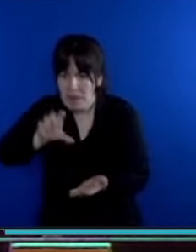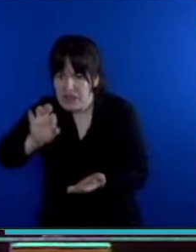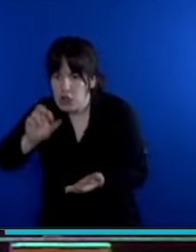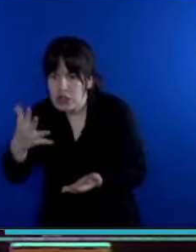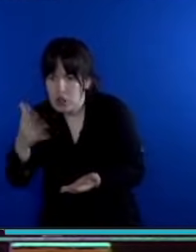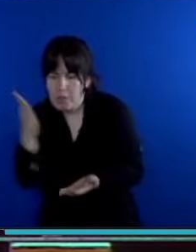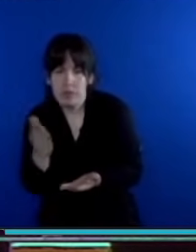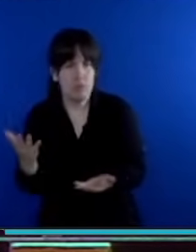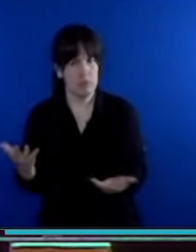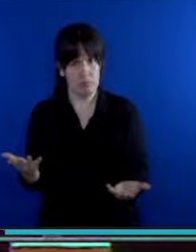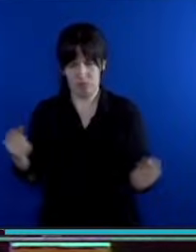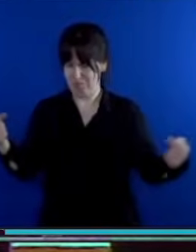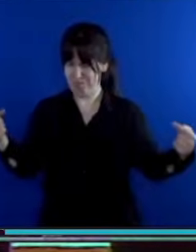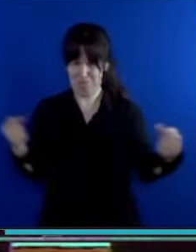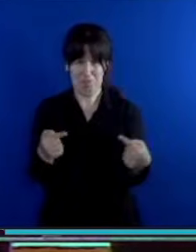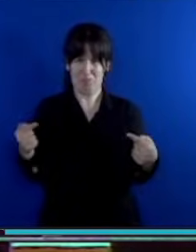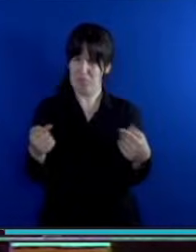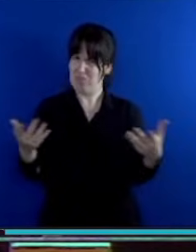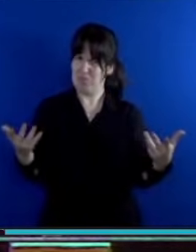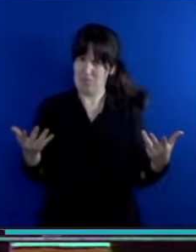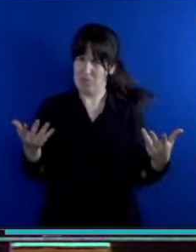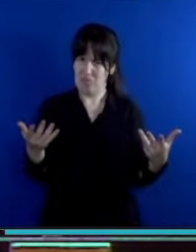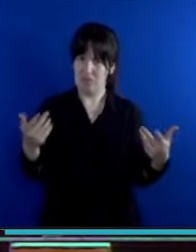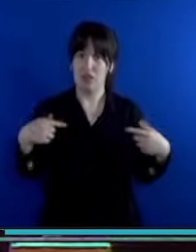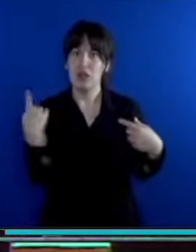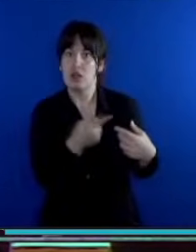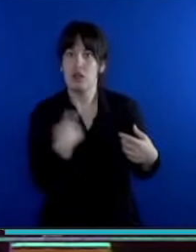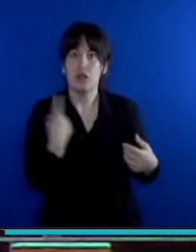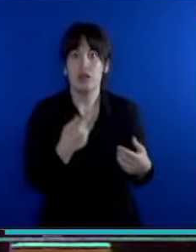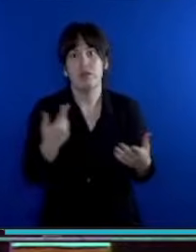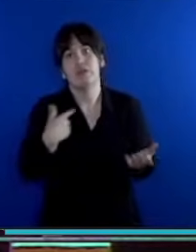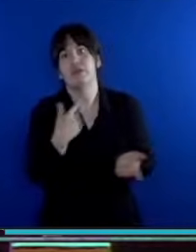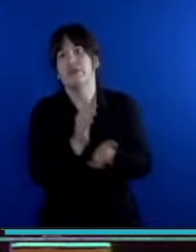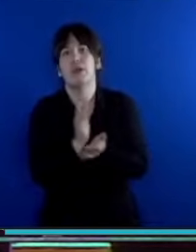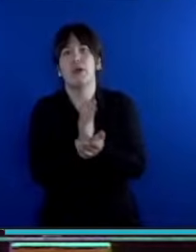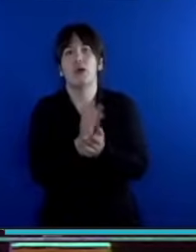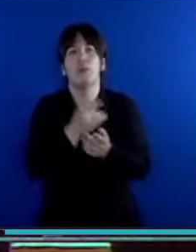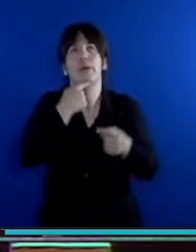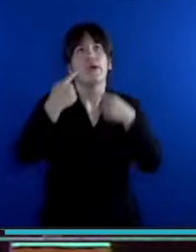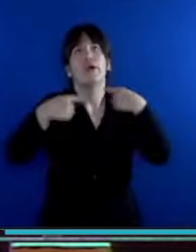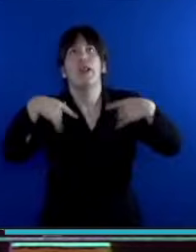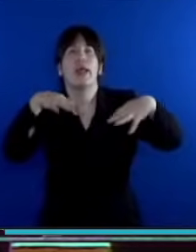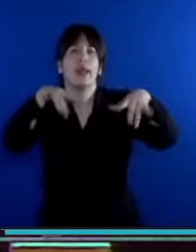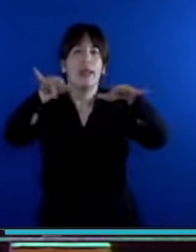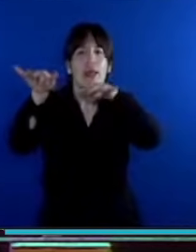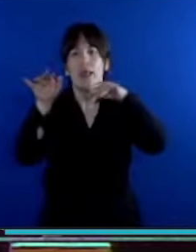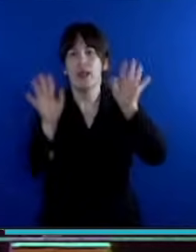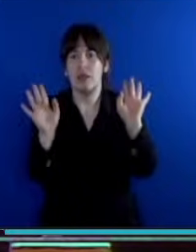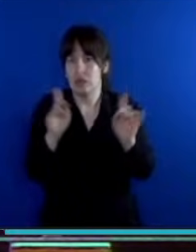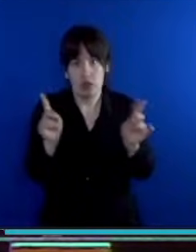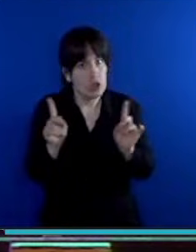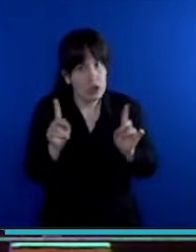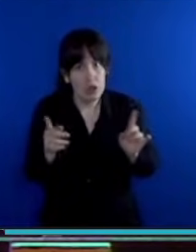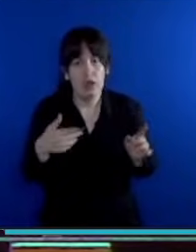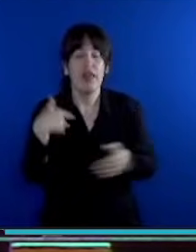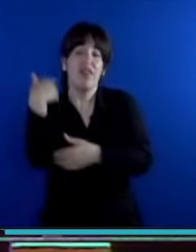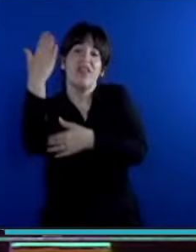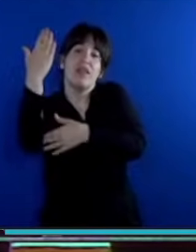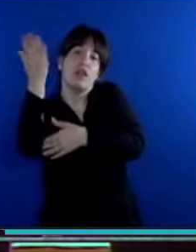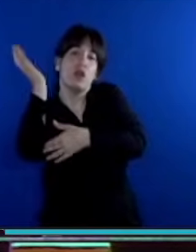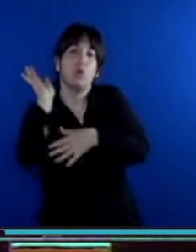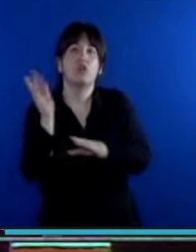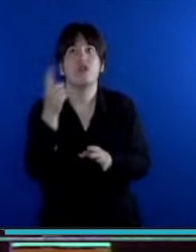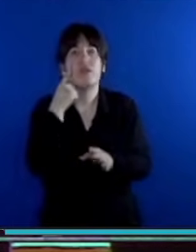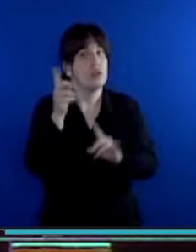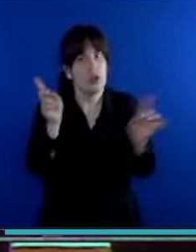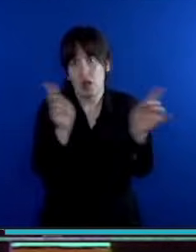bueno, no. Y nosotros de pececitos de colores no vivimos, de discursos tampoco vivimos,